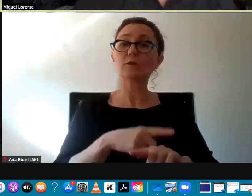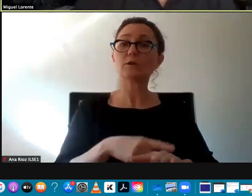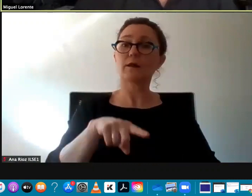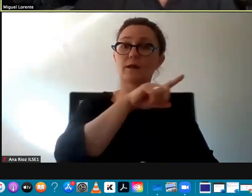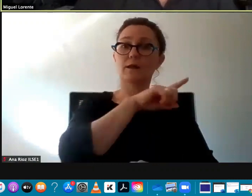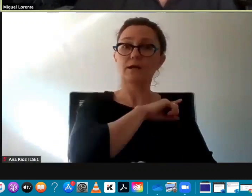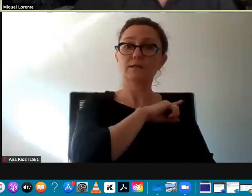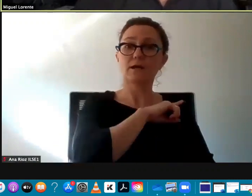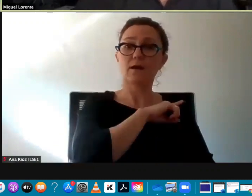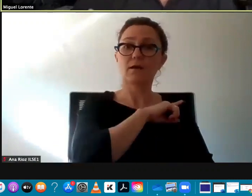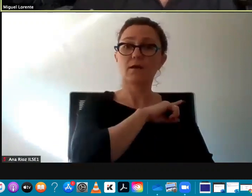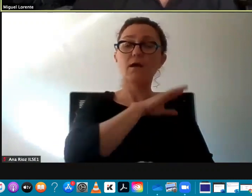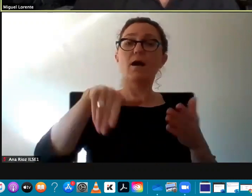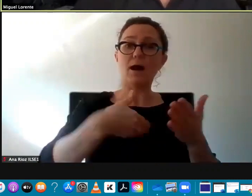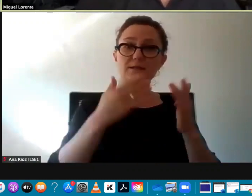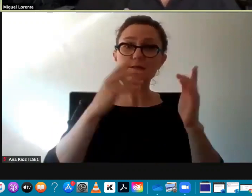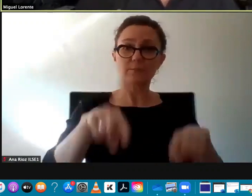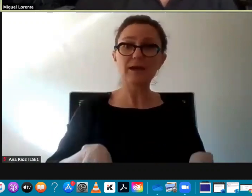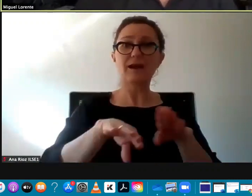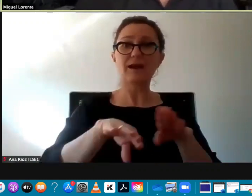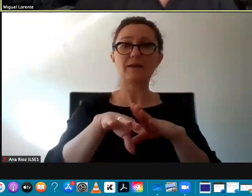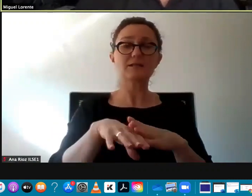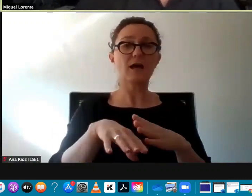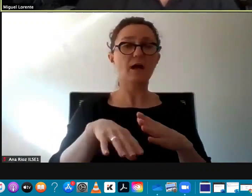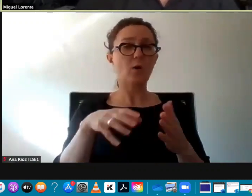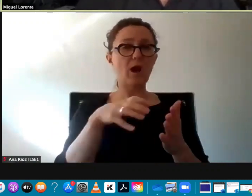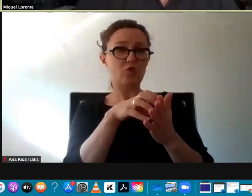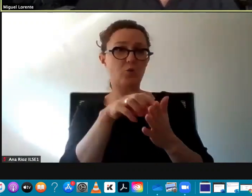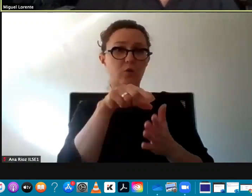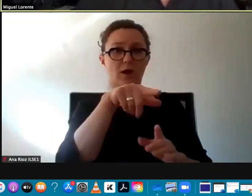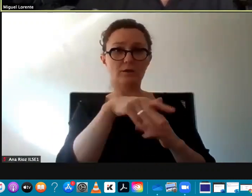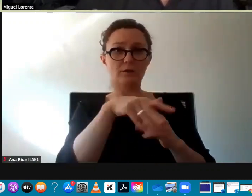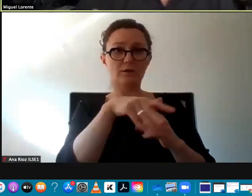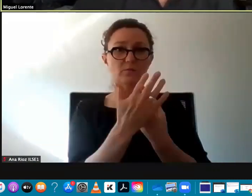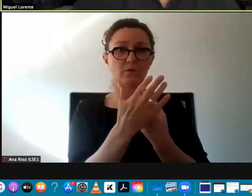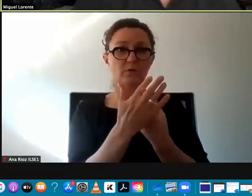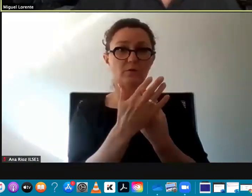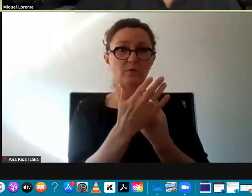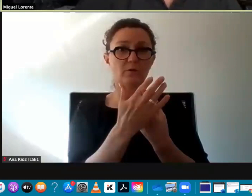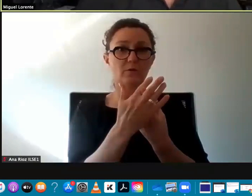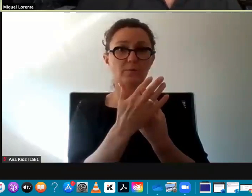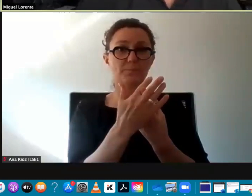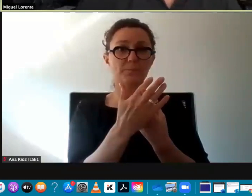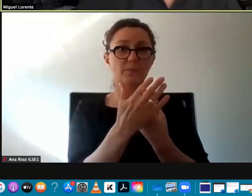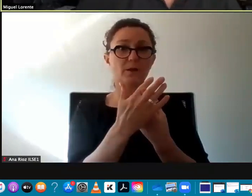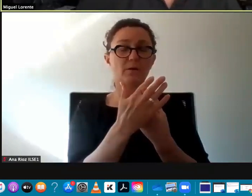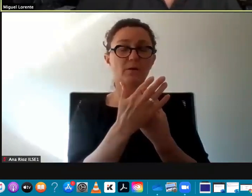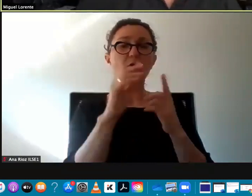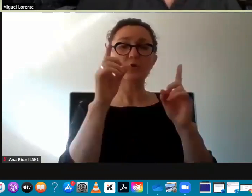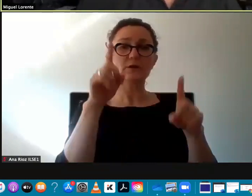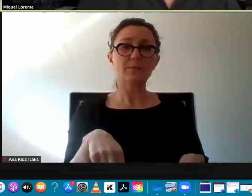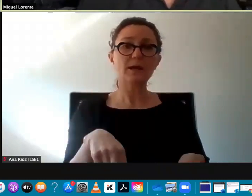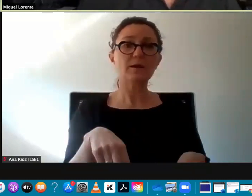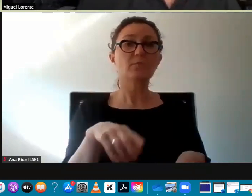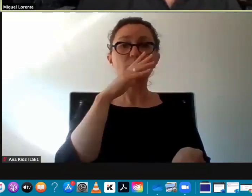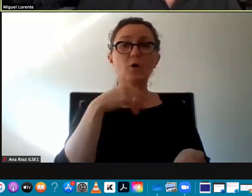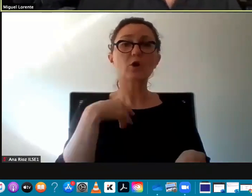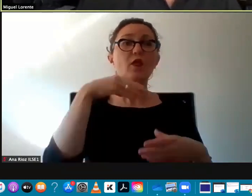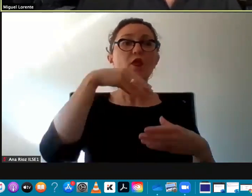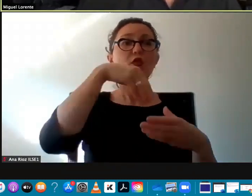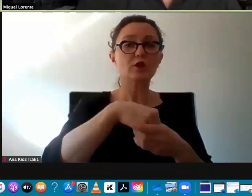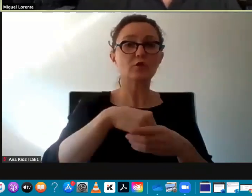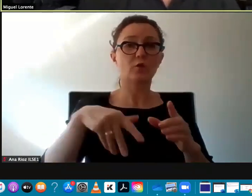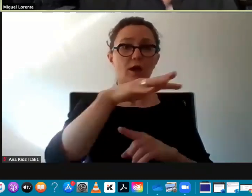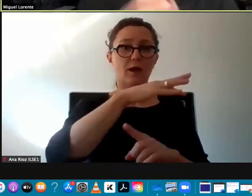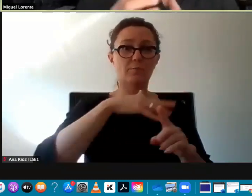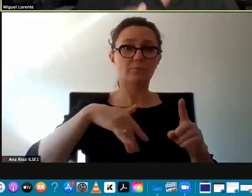derecha, cuestionando esta realidad o incluso intentando ocultarla dentro de lo que es la violencia intrafamiliar o de la violencia doméstica. En cambio,